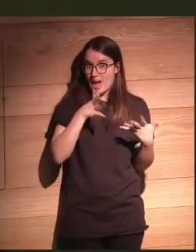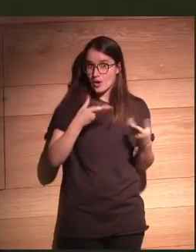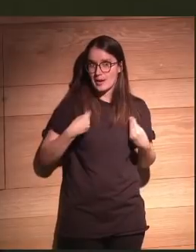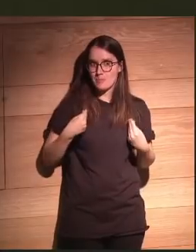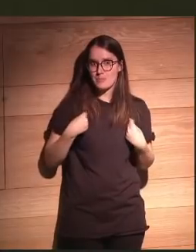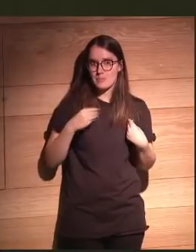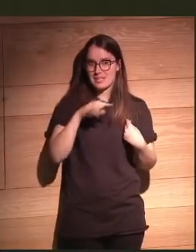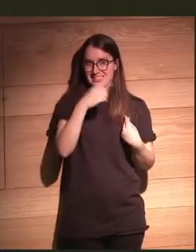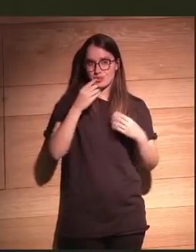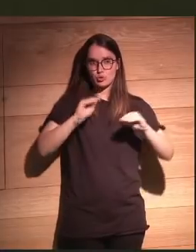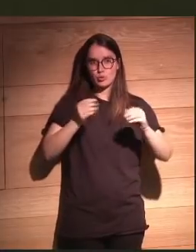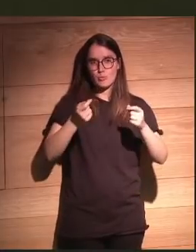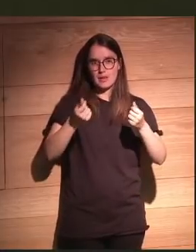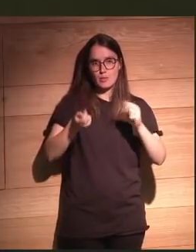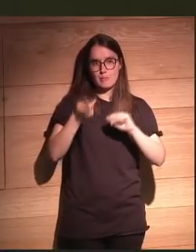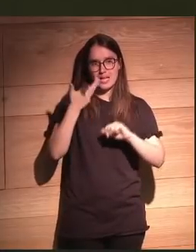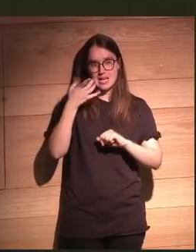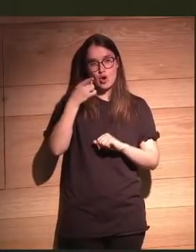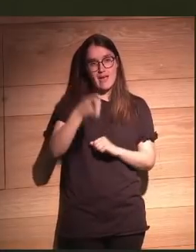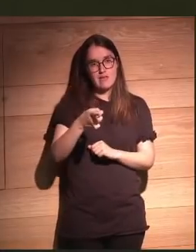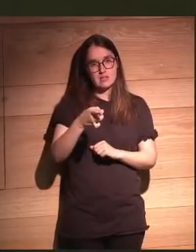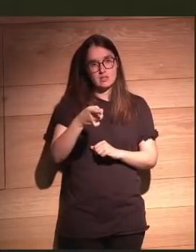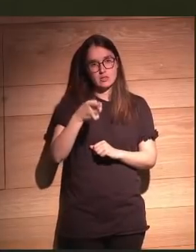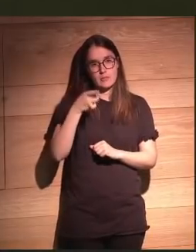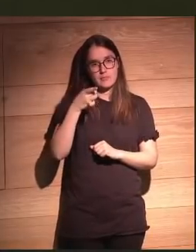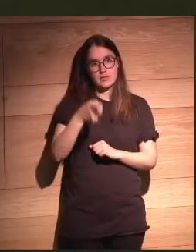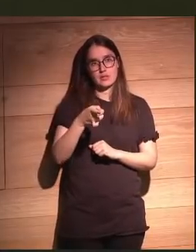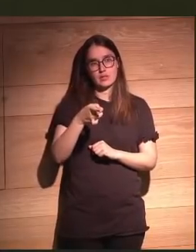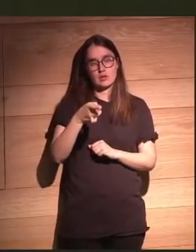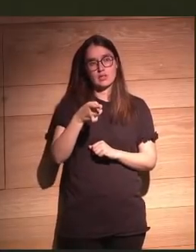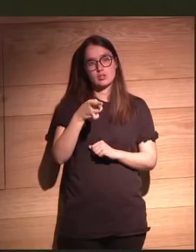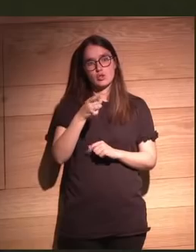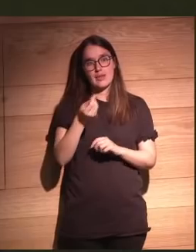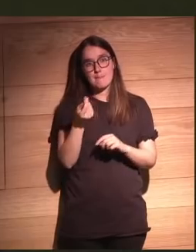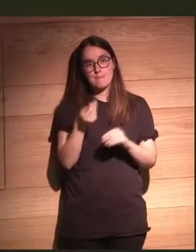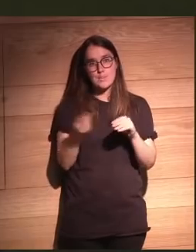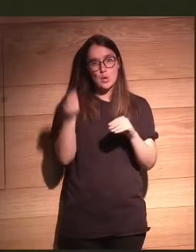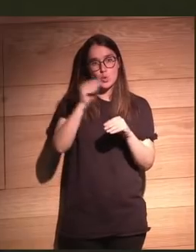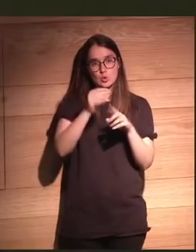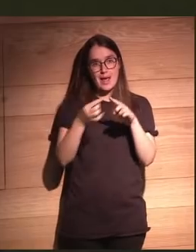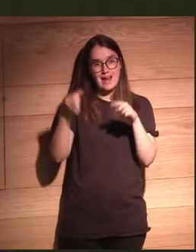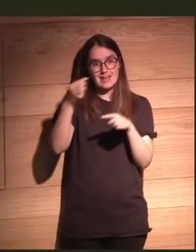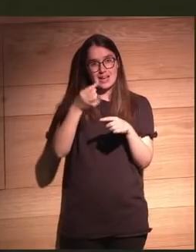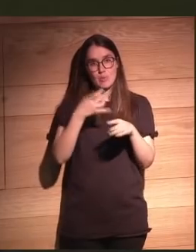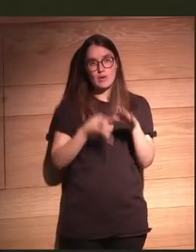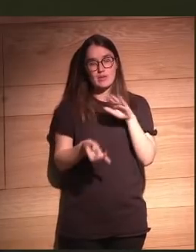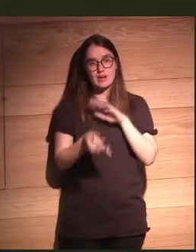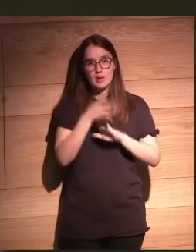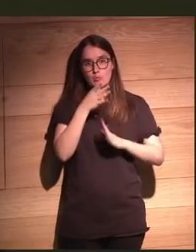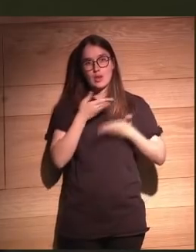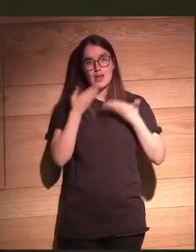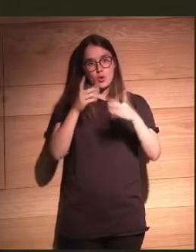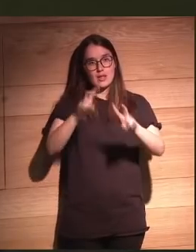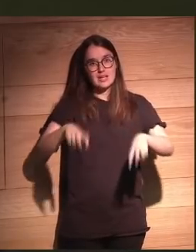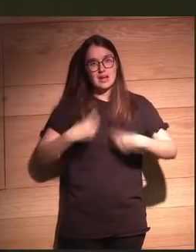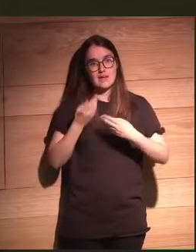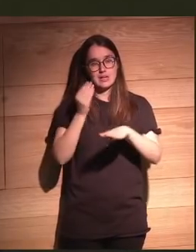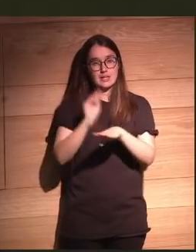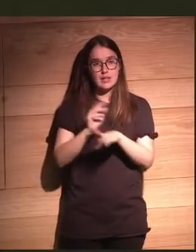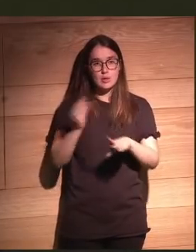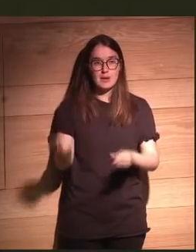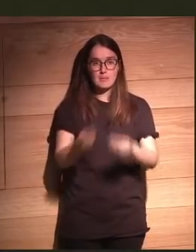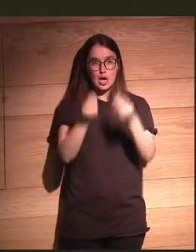vale más. Ese es ya no estoy hablando de esa plusvalía que puede generar las ayudas a rehabilitación que mejoran